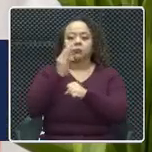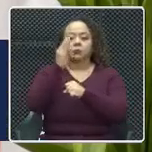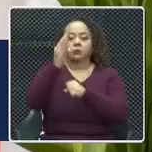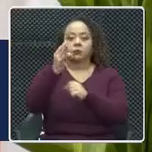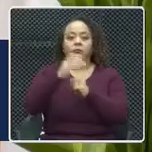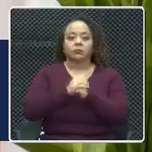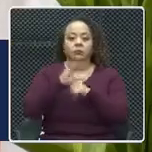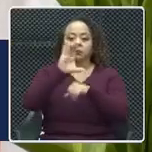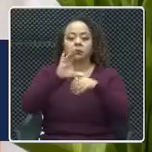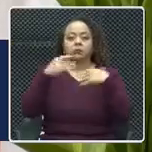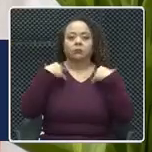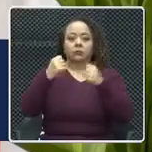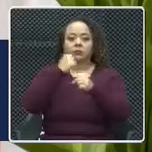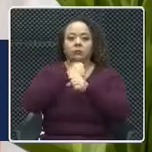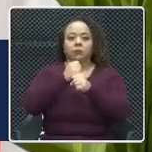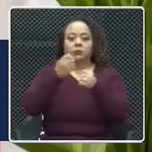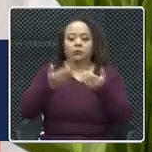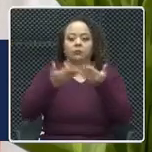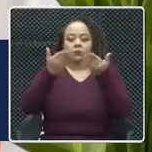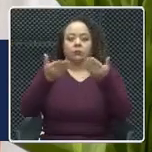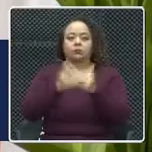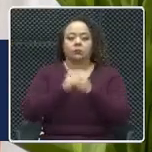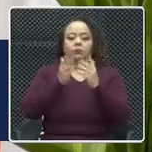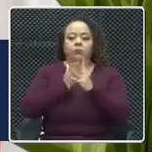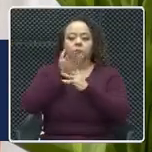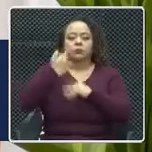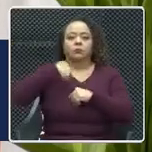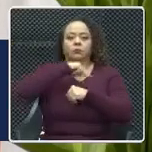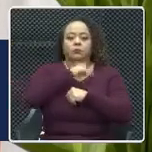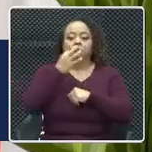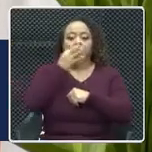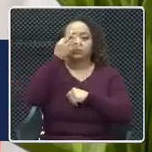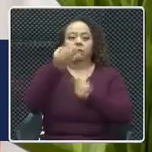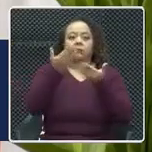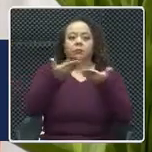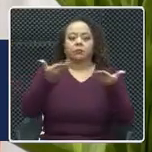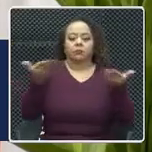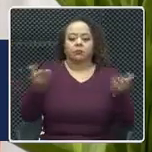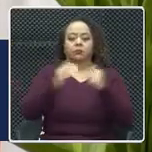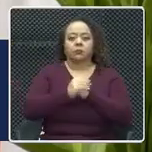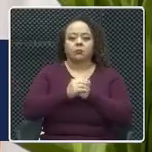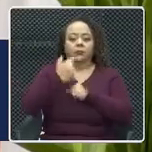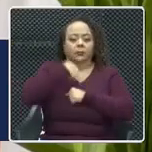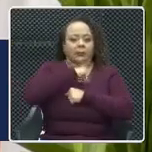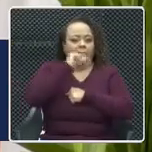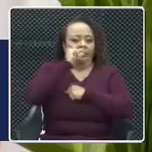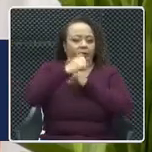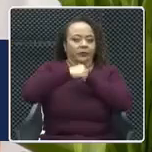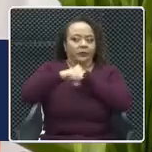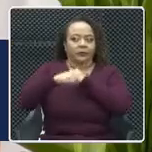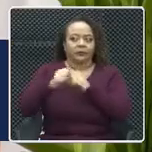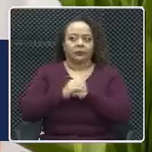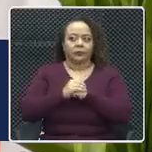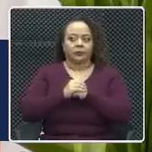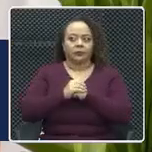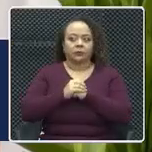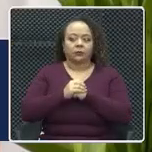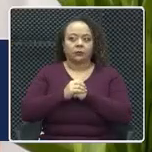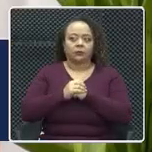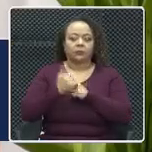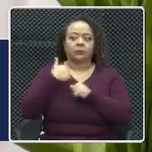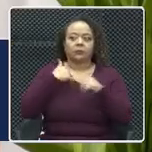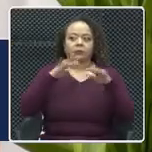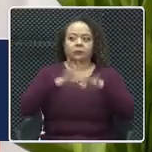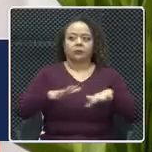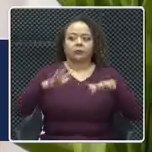Consejo de Salud Ocupacional les brindará a través de nuestra próxima herramienta que estamos a punto de divulgar y dar a conocer. Tendremos un